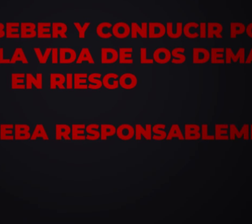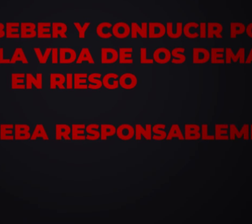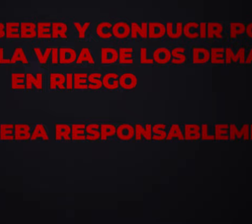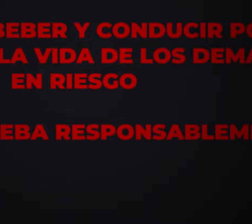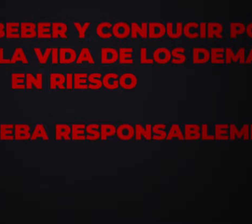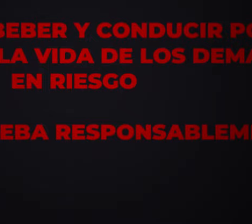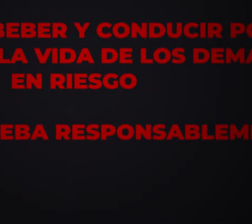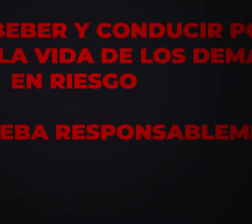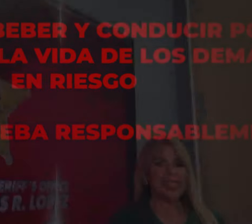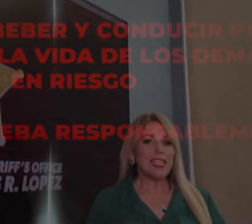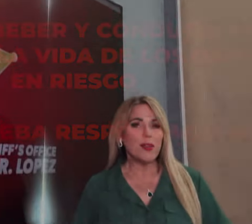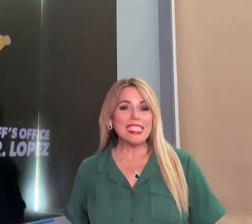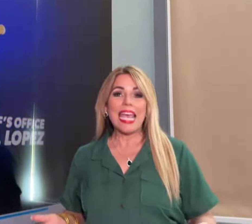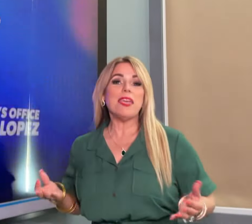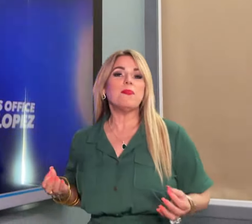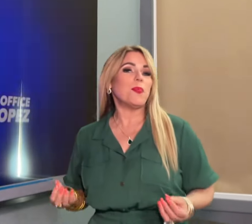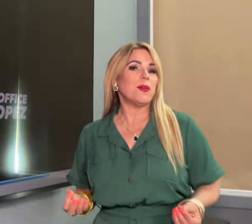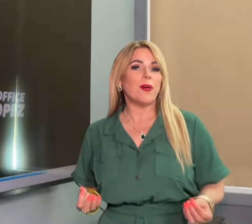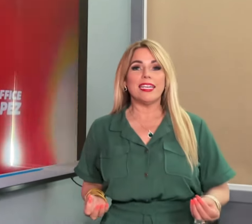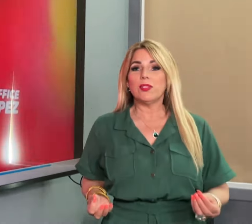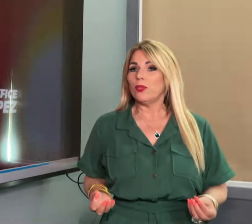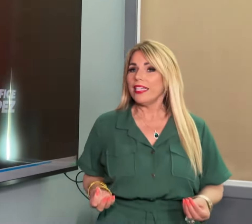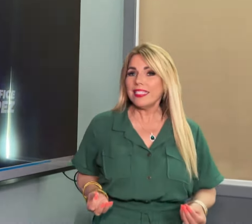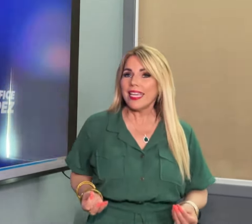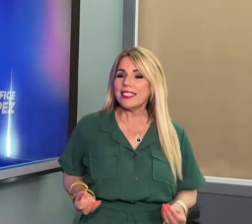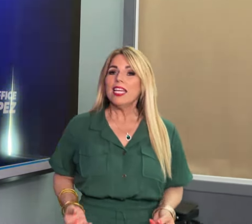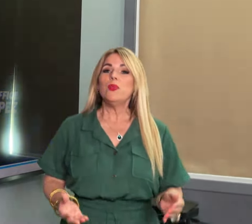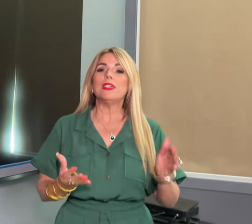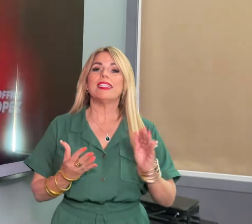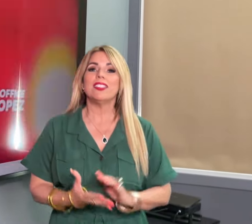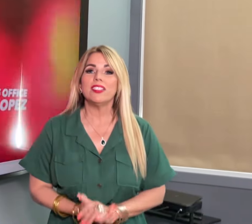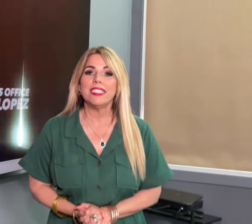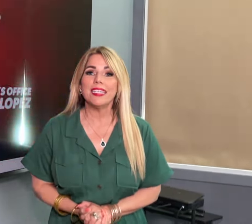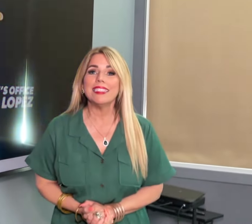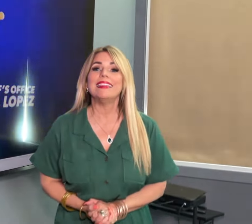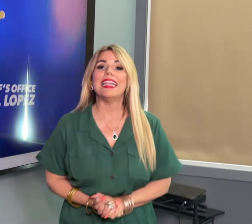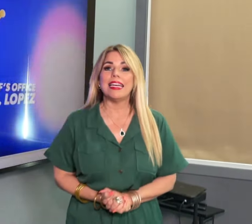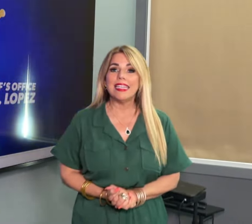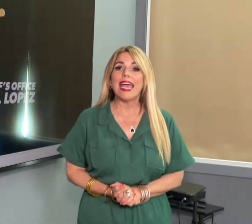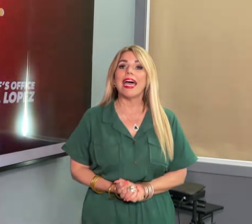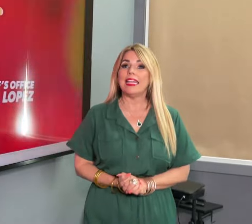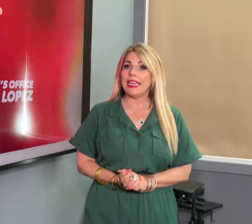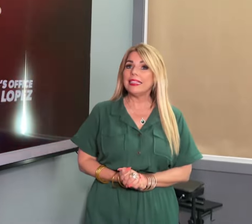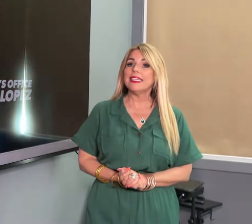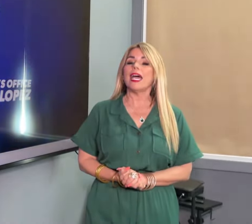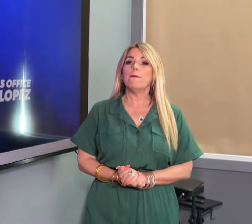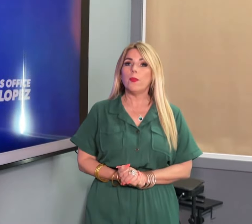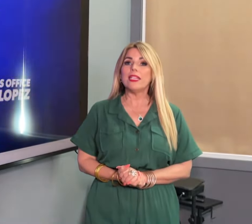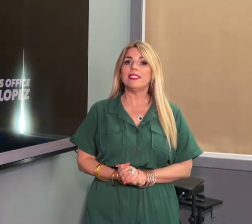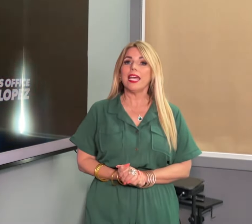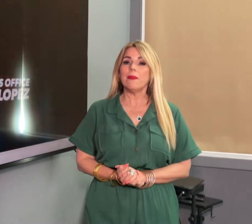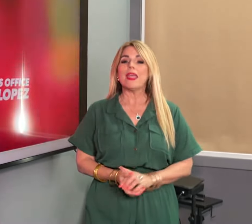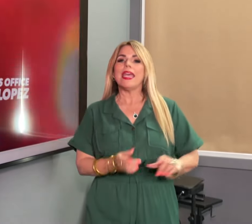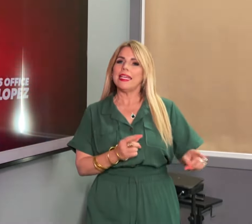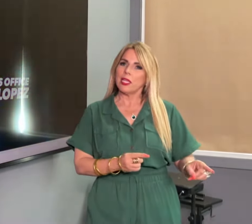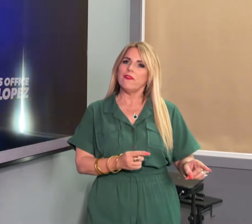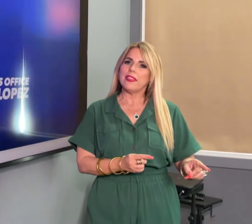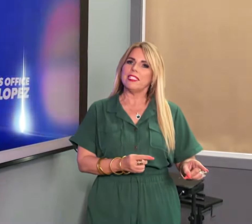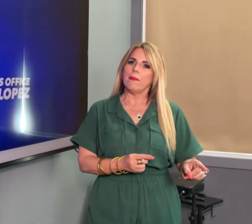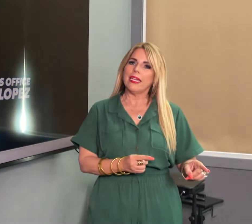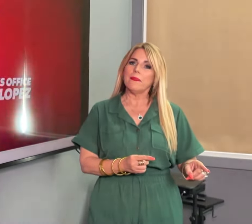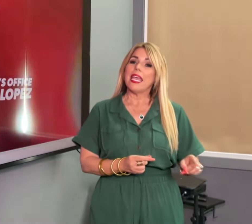llave y señores en muy buenas noticias nuestras chicas de la liga atlética policiaca